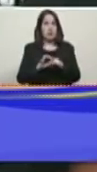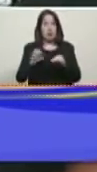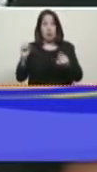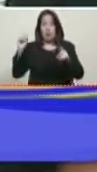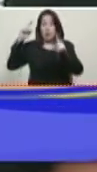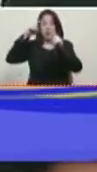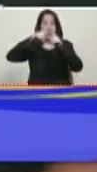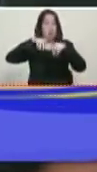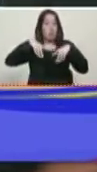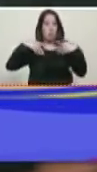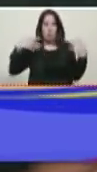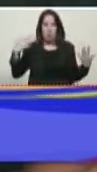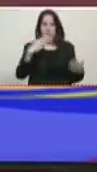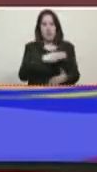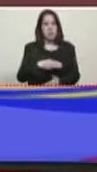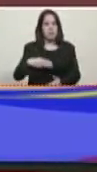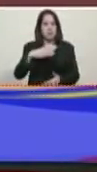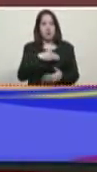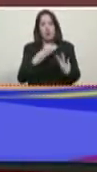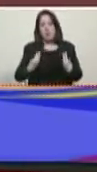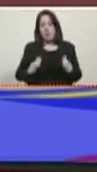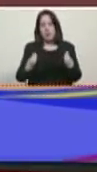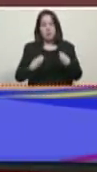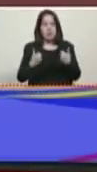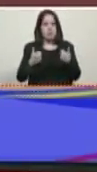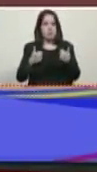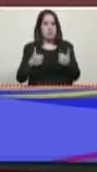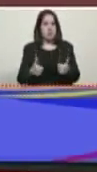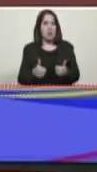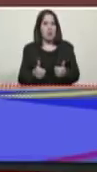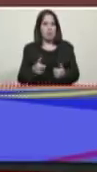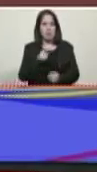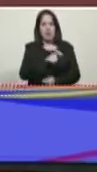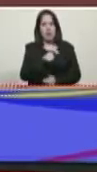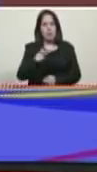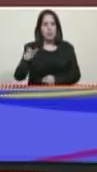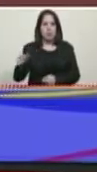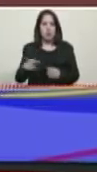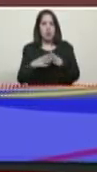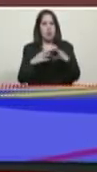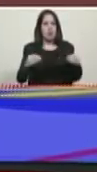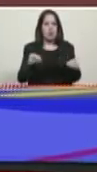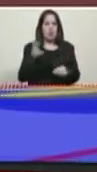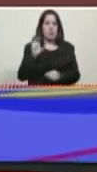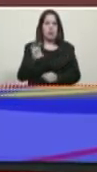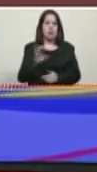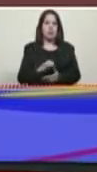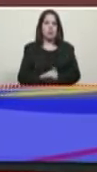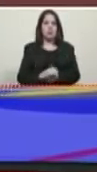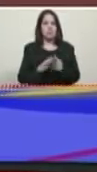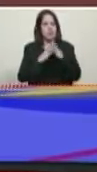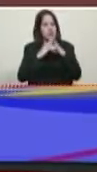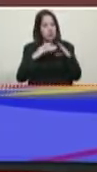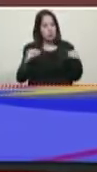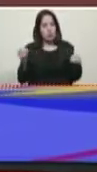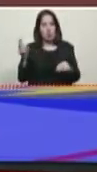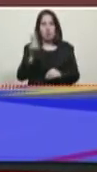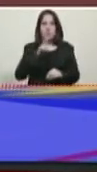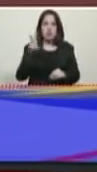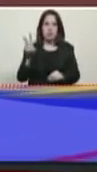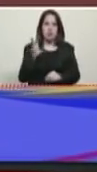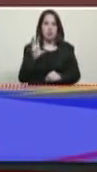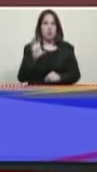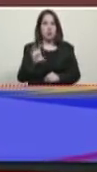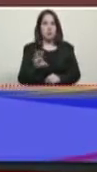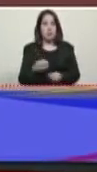objetivo central de la misión es vivir viviendo de los ciudadanos y ciudadanas en nuestro país de todos los venezolanos y venezolanos